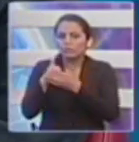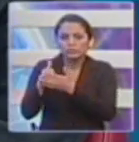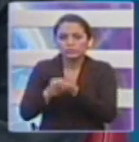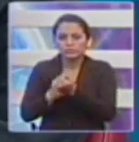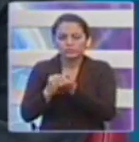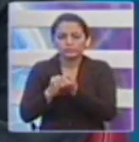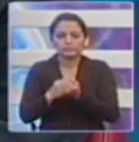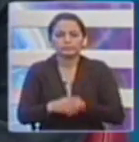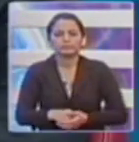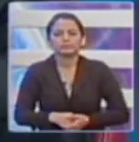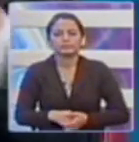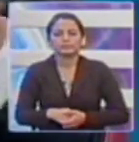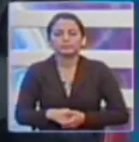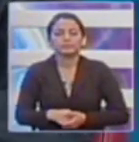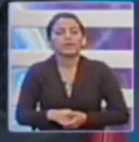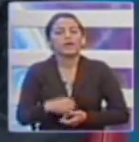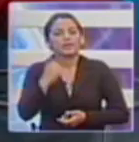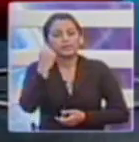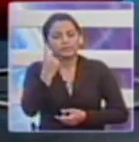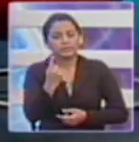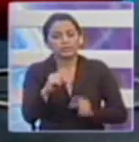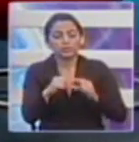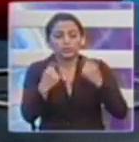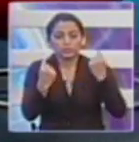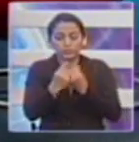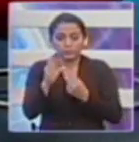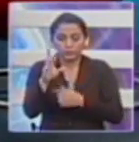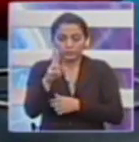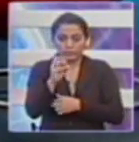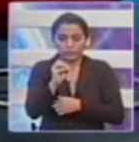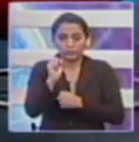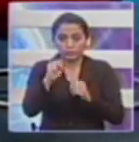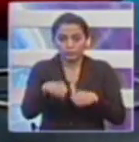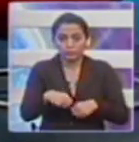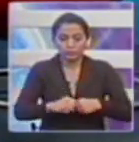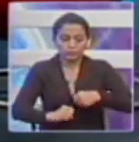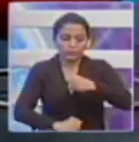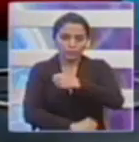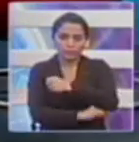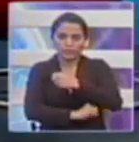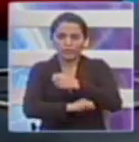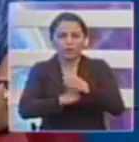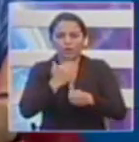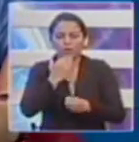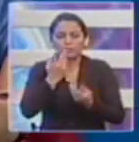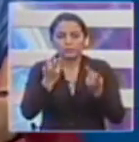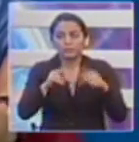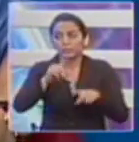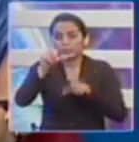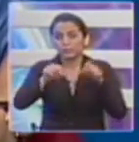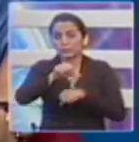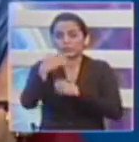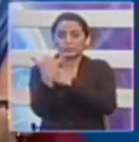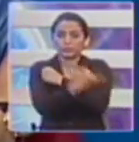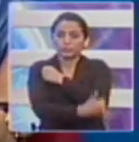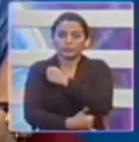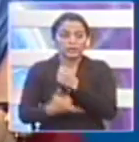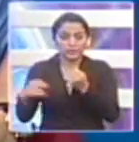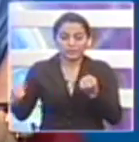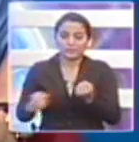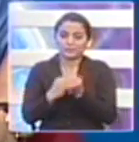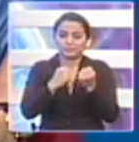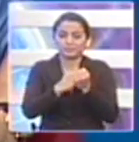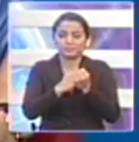fortalecer la estructura territorial de CREO afuera? Por supuesto que sí. Nosotros hoy en día tenemos la estructura más grande a nivel de Europa.